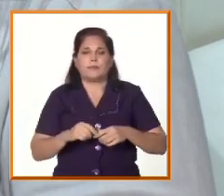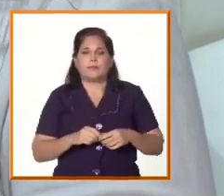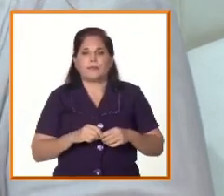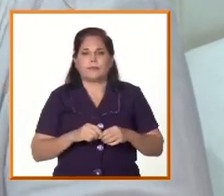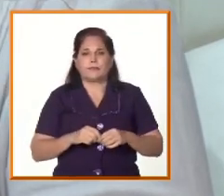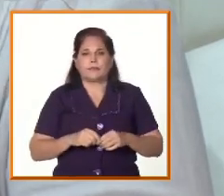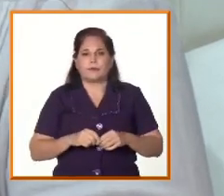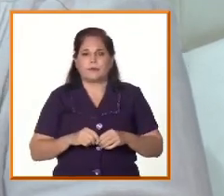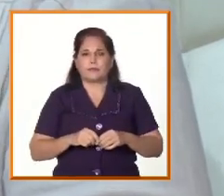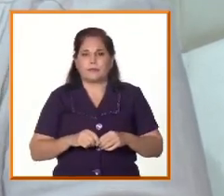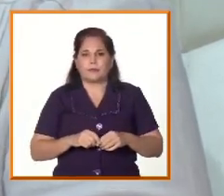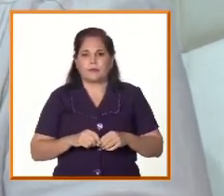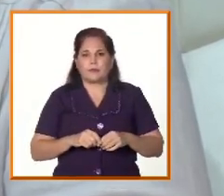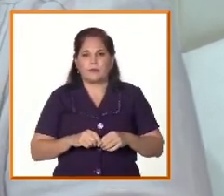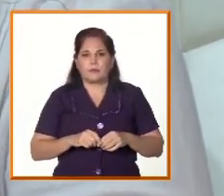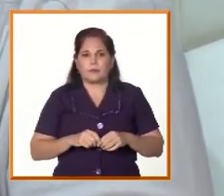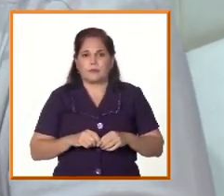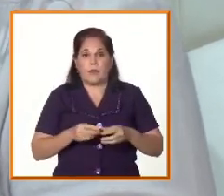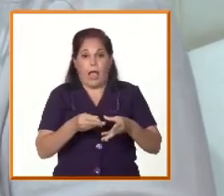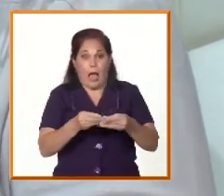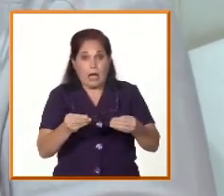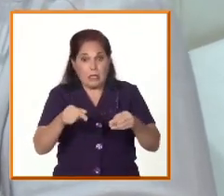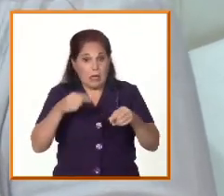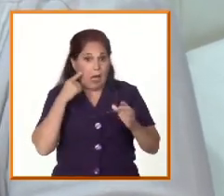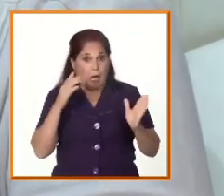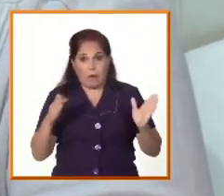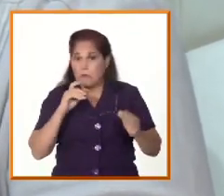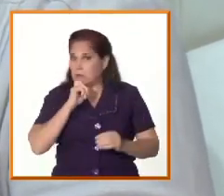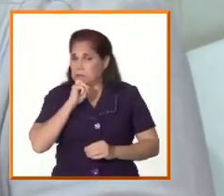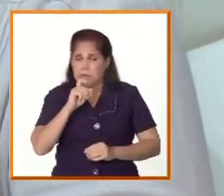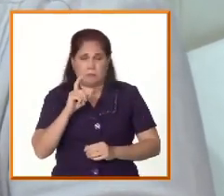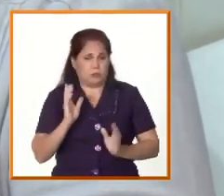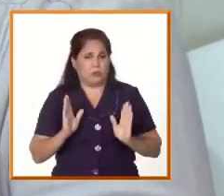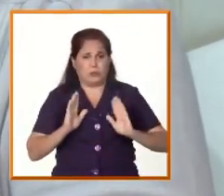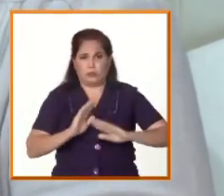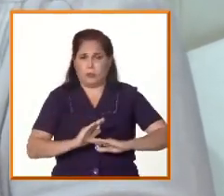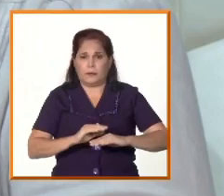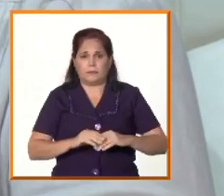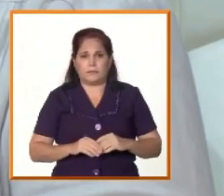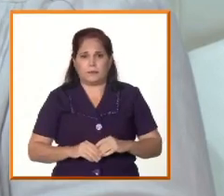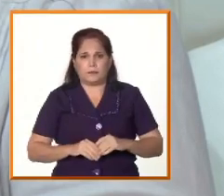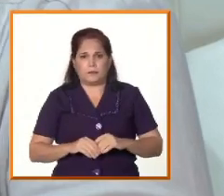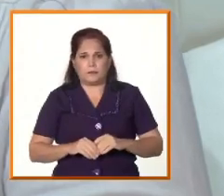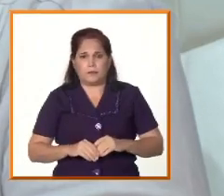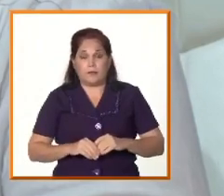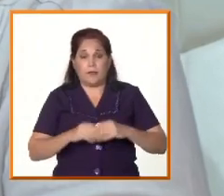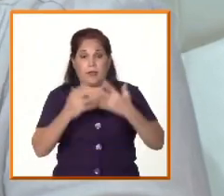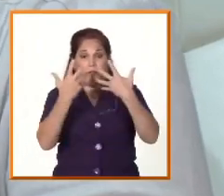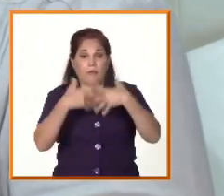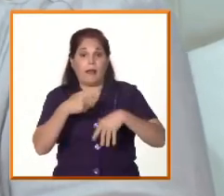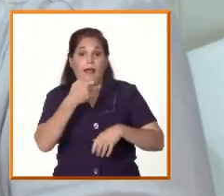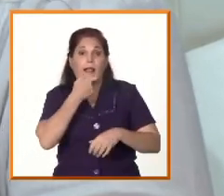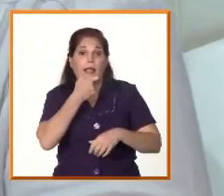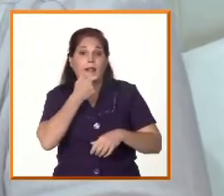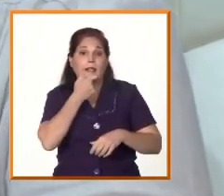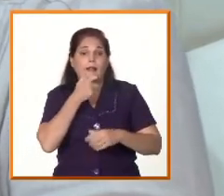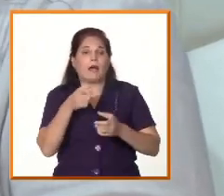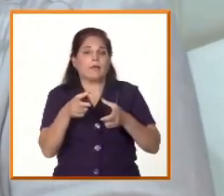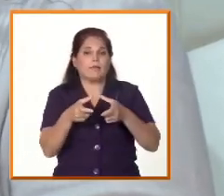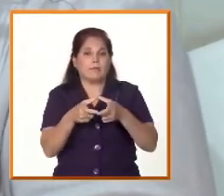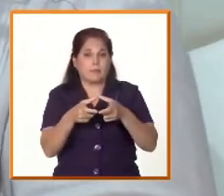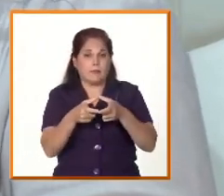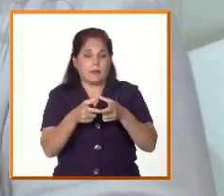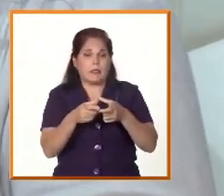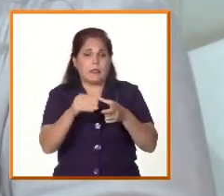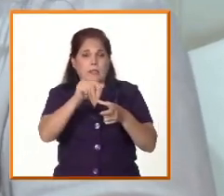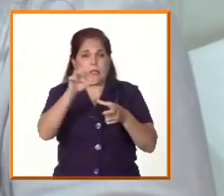no lo hemos podido hablar en este año y igual hicimos encamento productivo en la fábrica galleta de soda de aquí de La Habana la fábrica